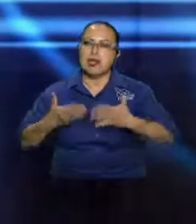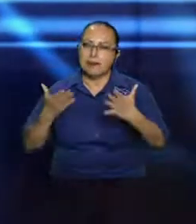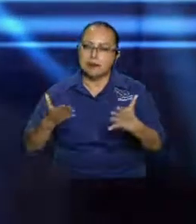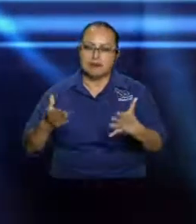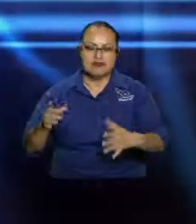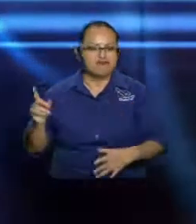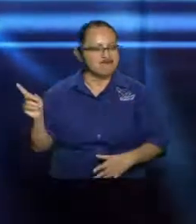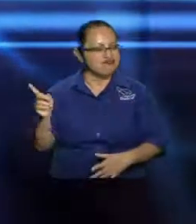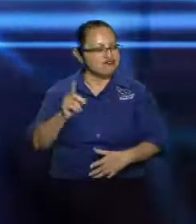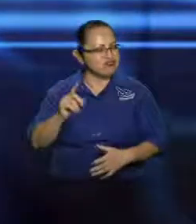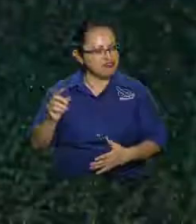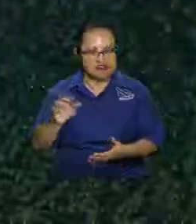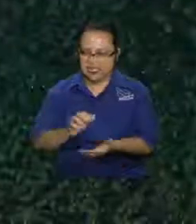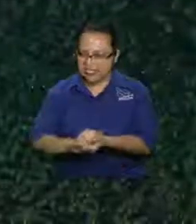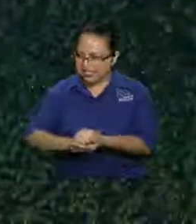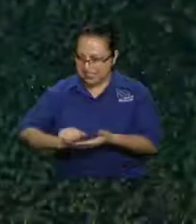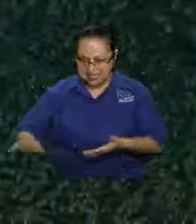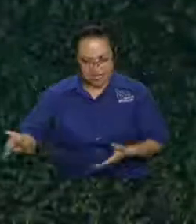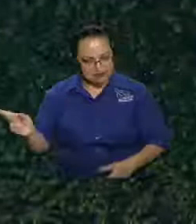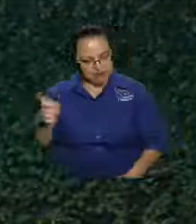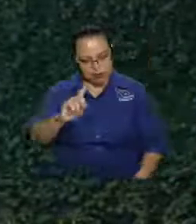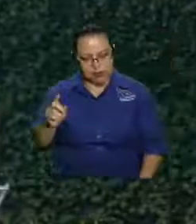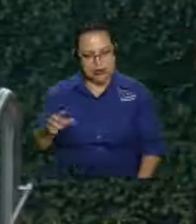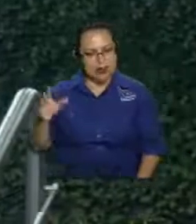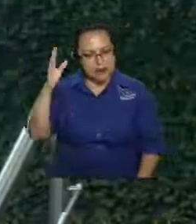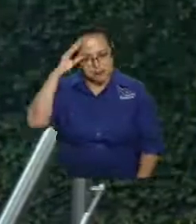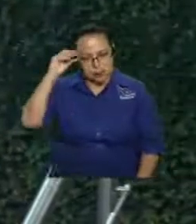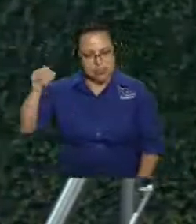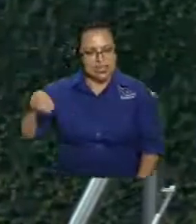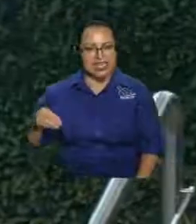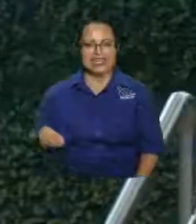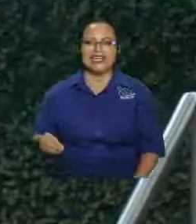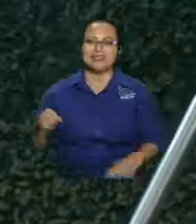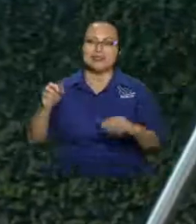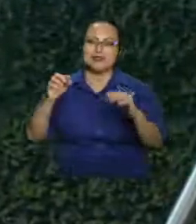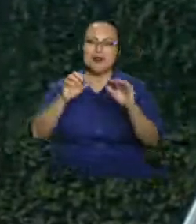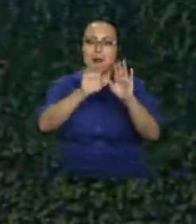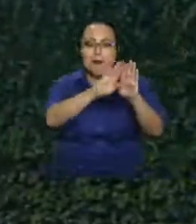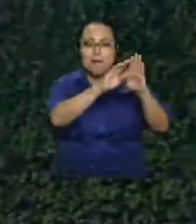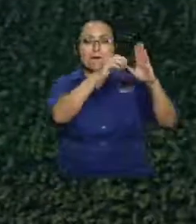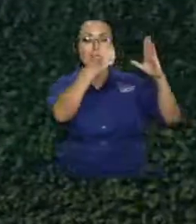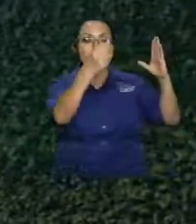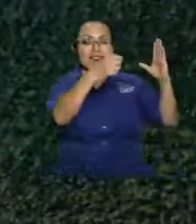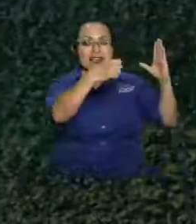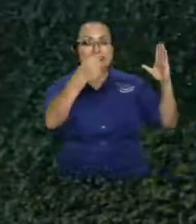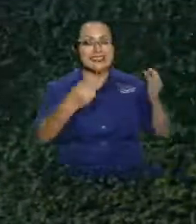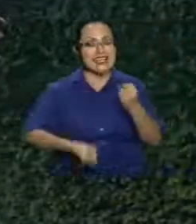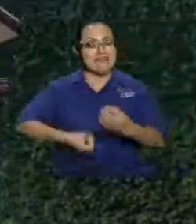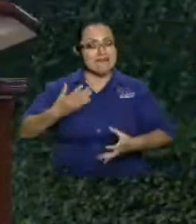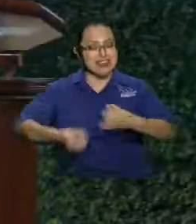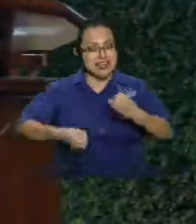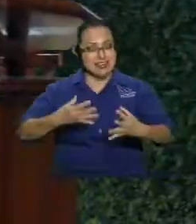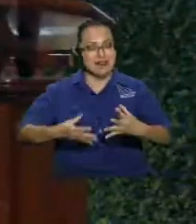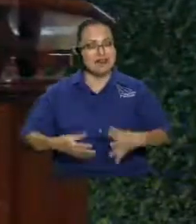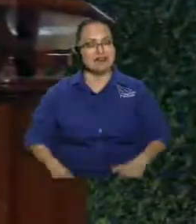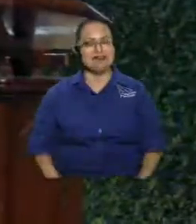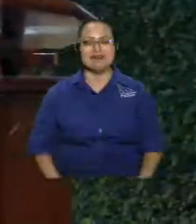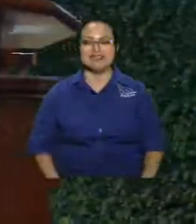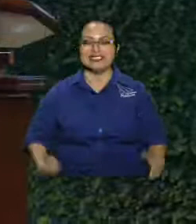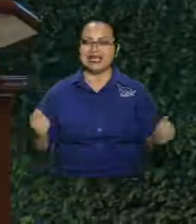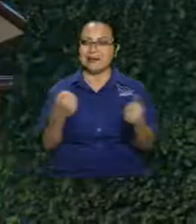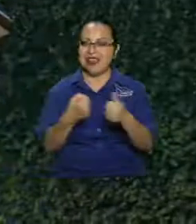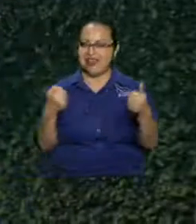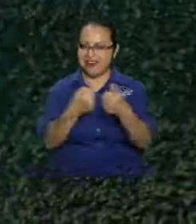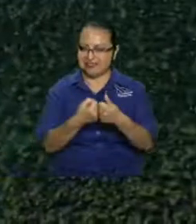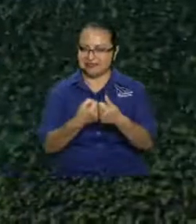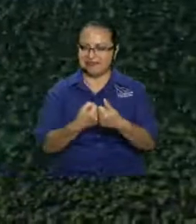ya no se quita. Porque en las puertas del infierno se desquita, decían los patojos cuando nosotros